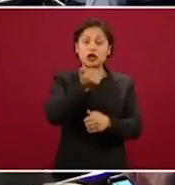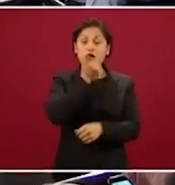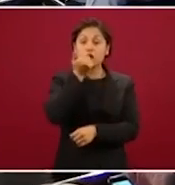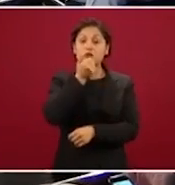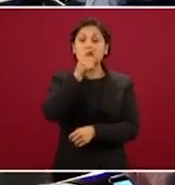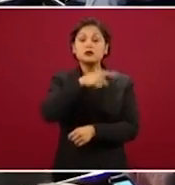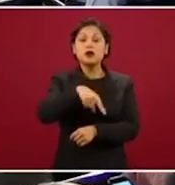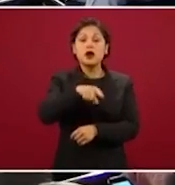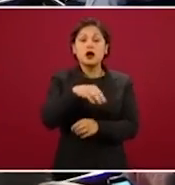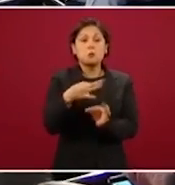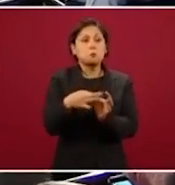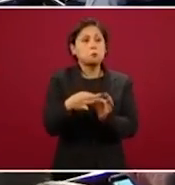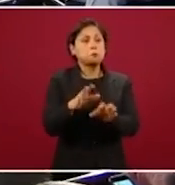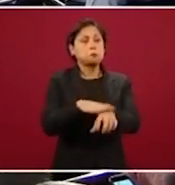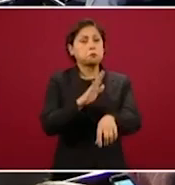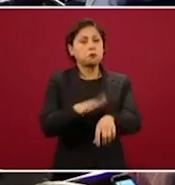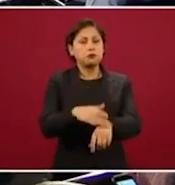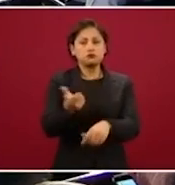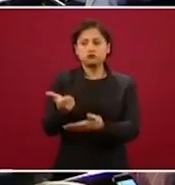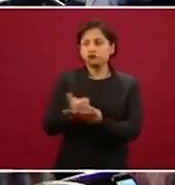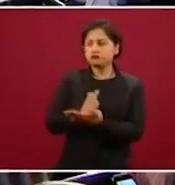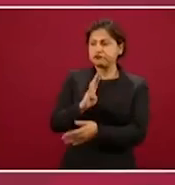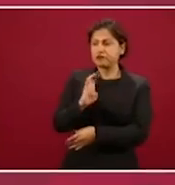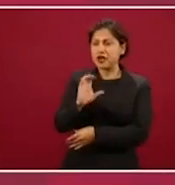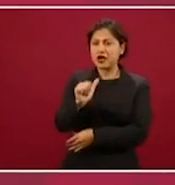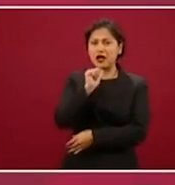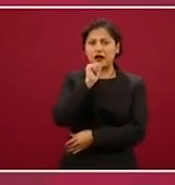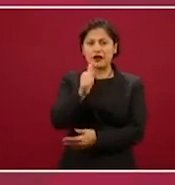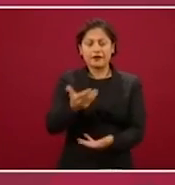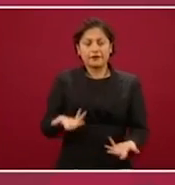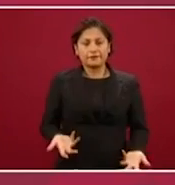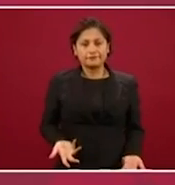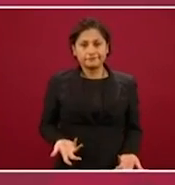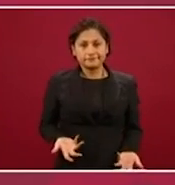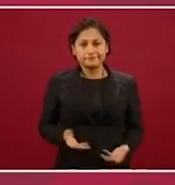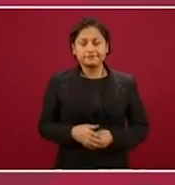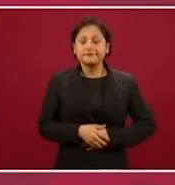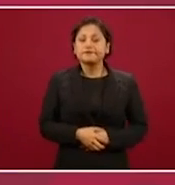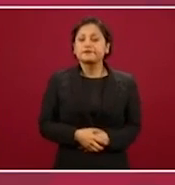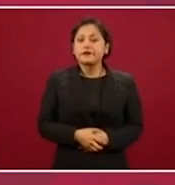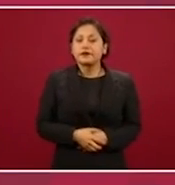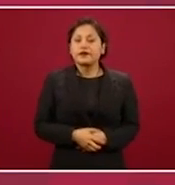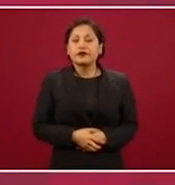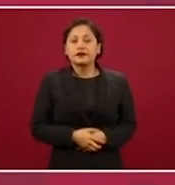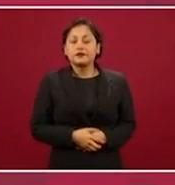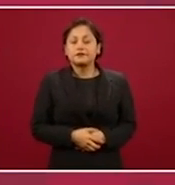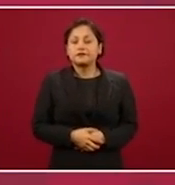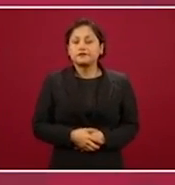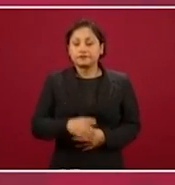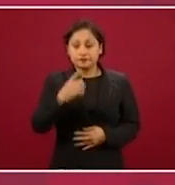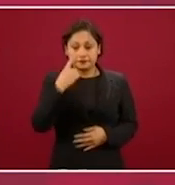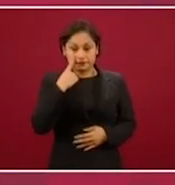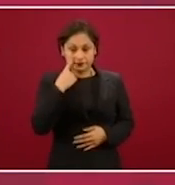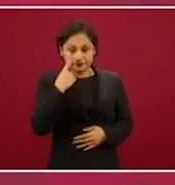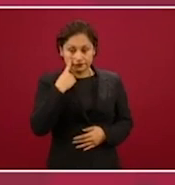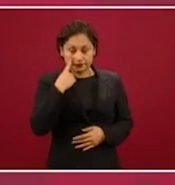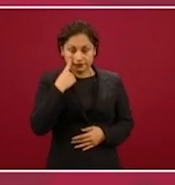¿Sí? Bueno, mire, es un asunto, yo les comentaba, el gobierno no estaba hecho